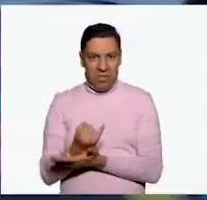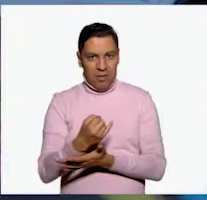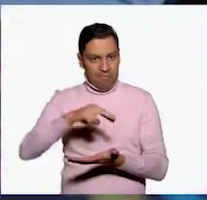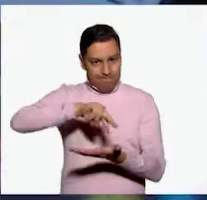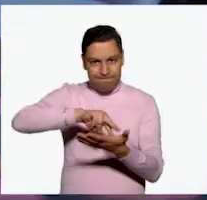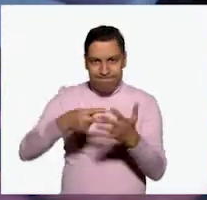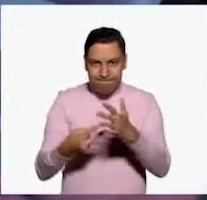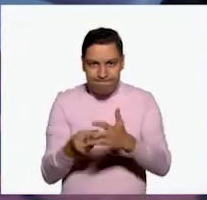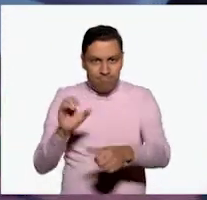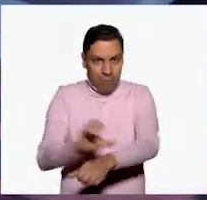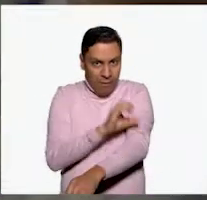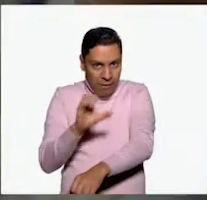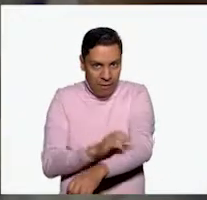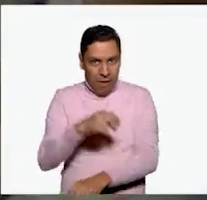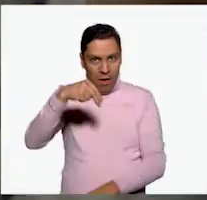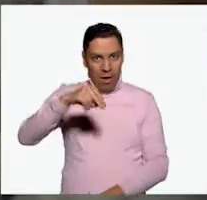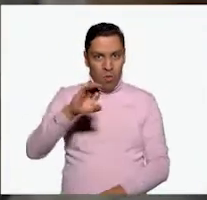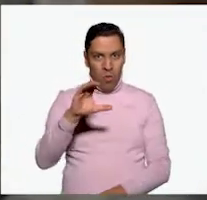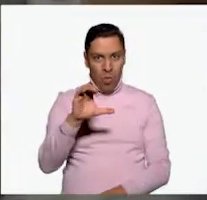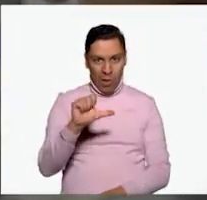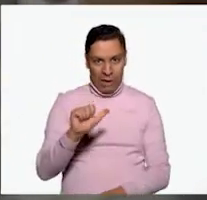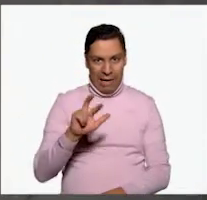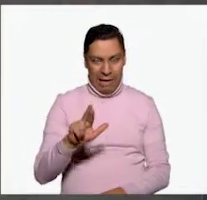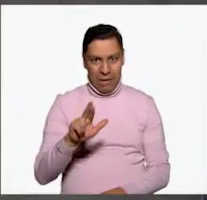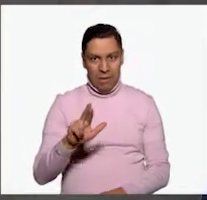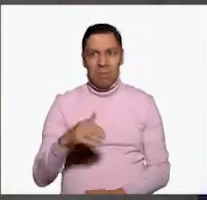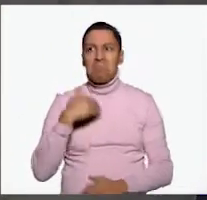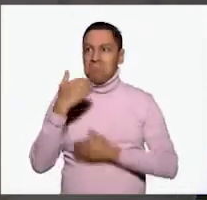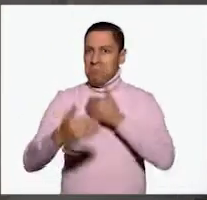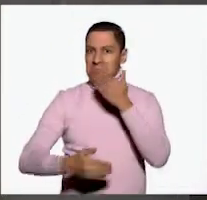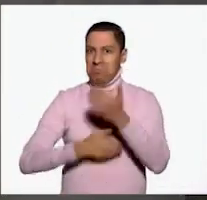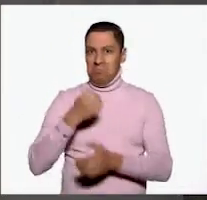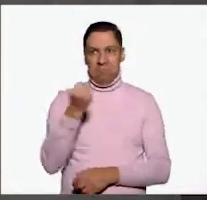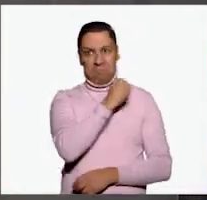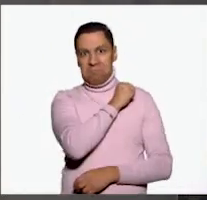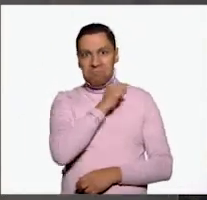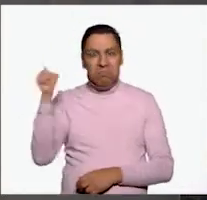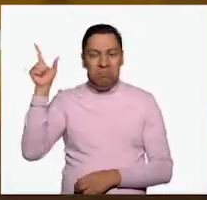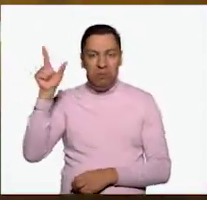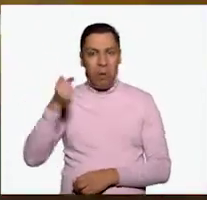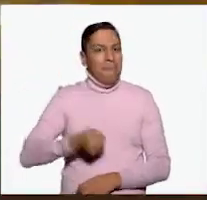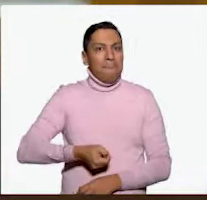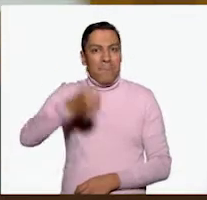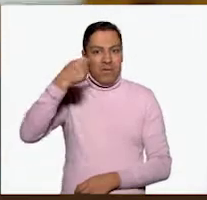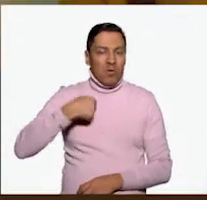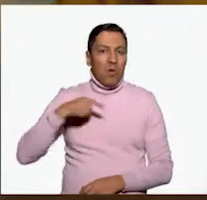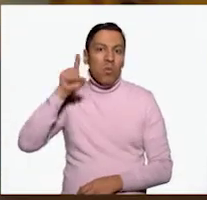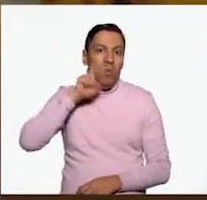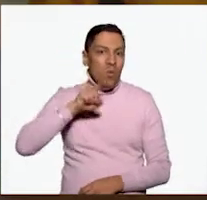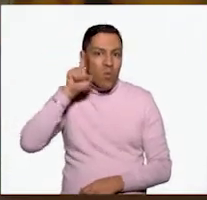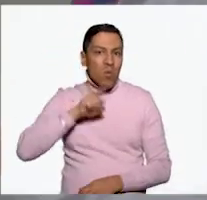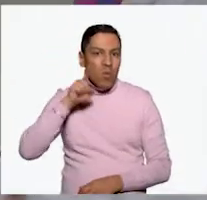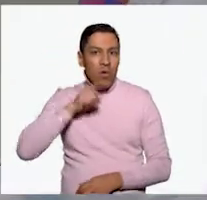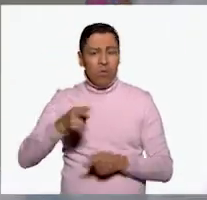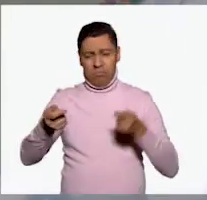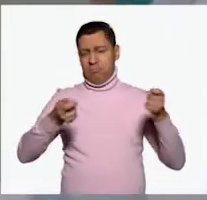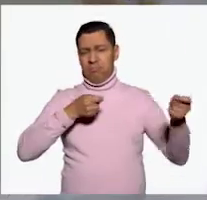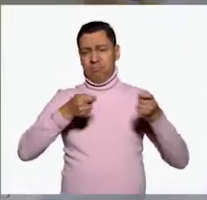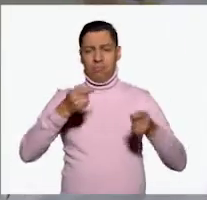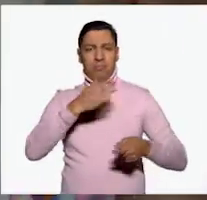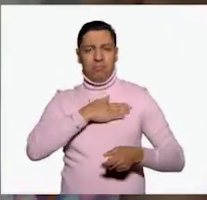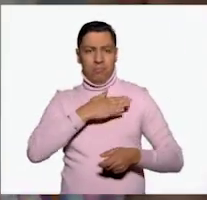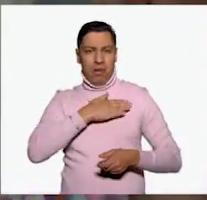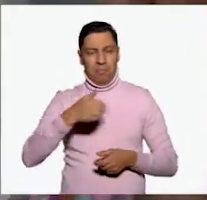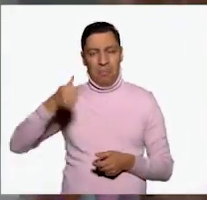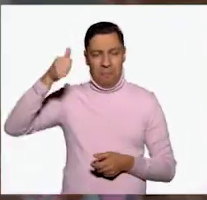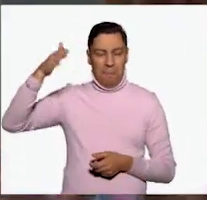ingeniería nuclear. Todo ese trabajo y estudio me hicieron ser la primera mujer en dirigir uno de los institutos